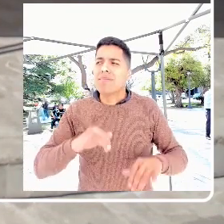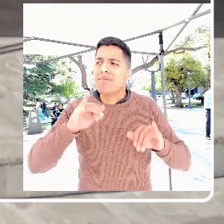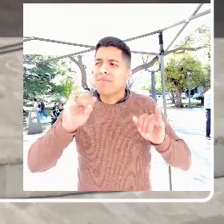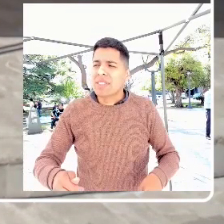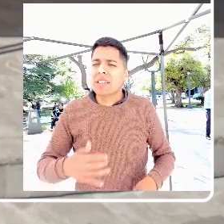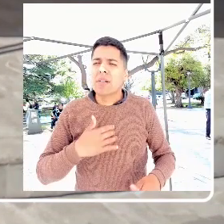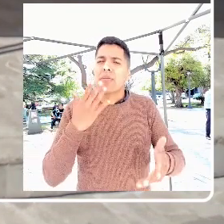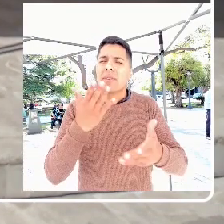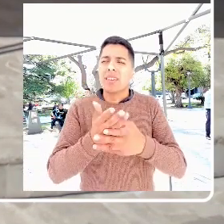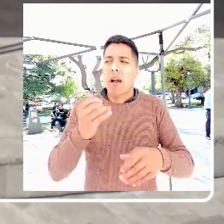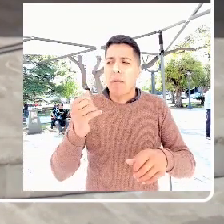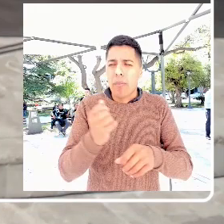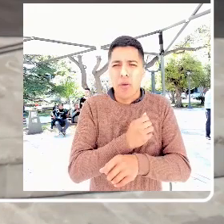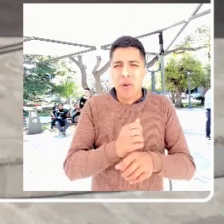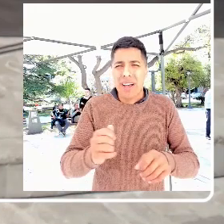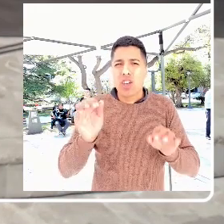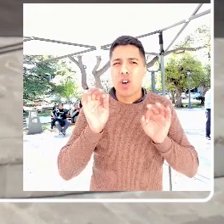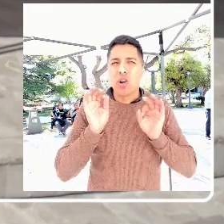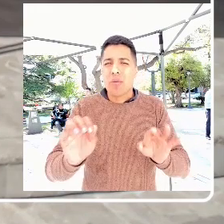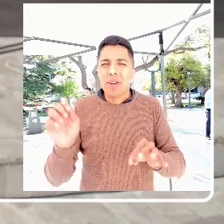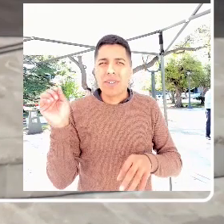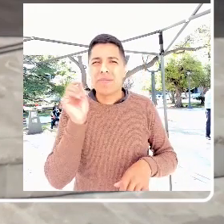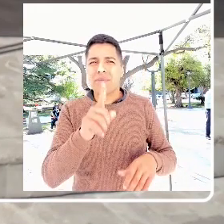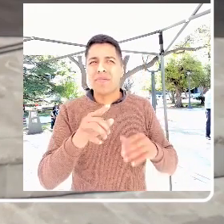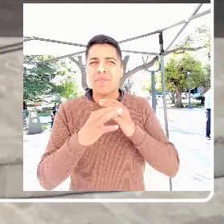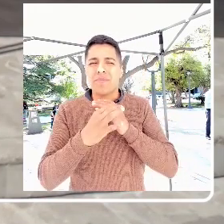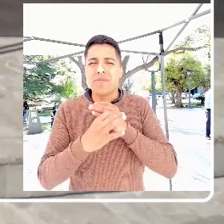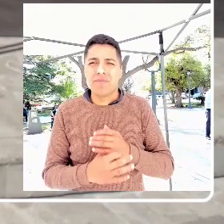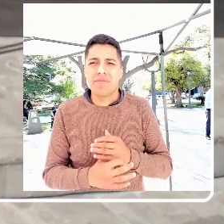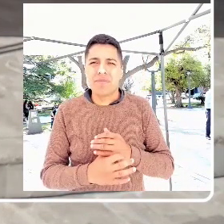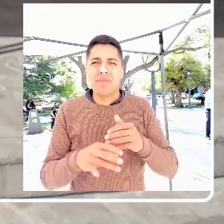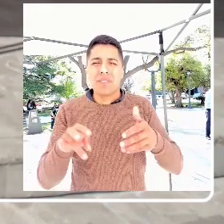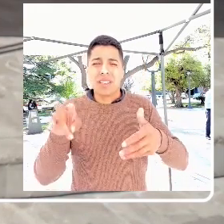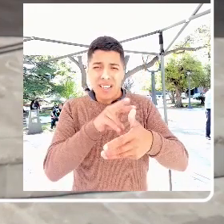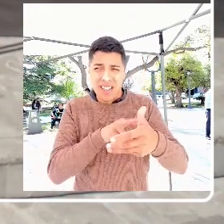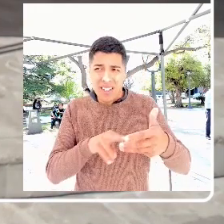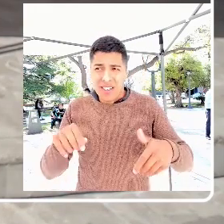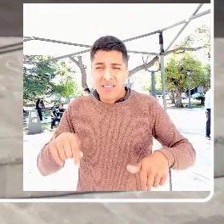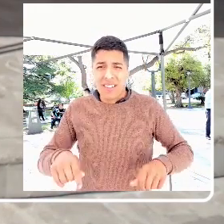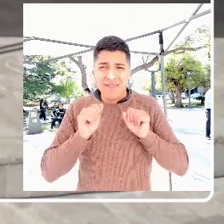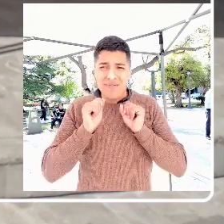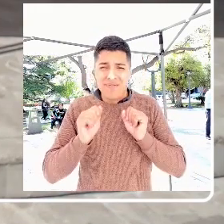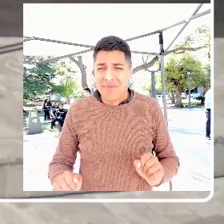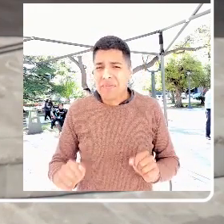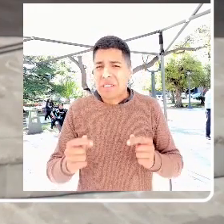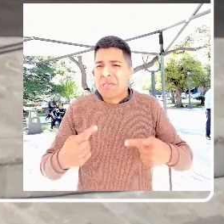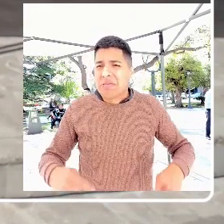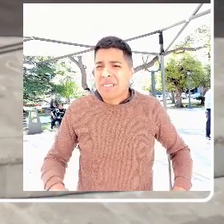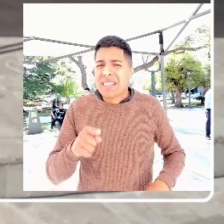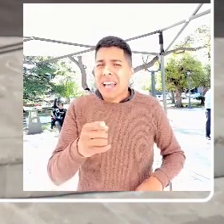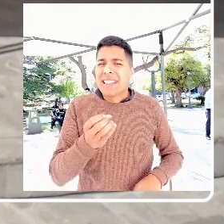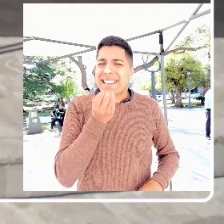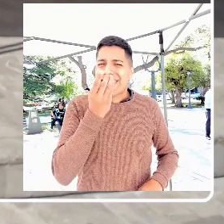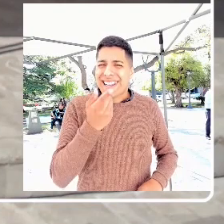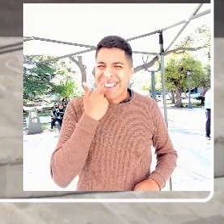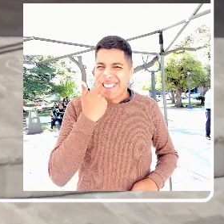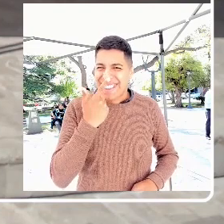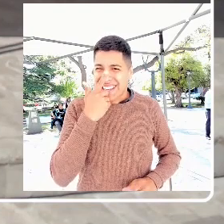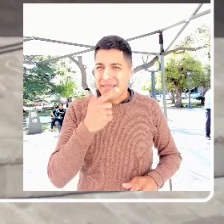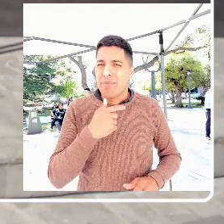la aprobación en general y en particular del expediente leído por secretaría por tratarse de una declaración de